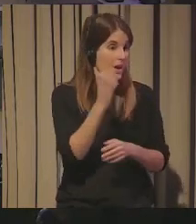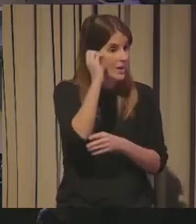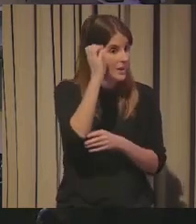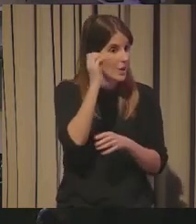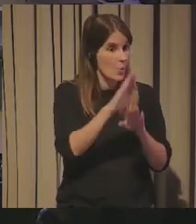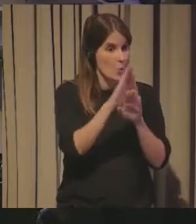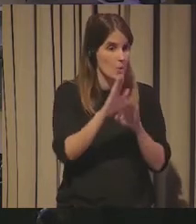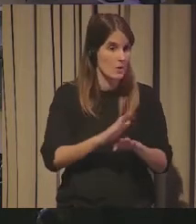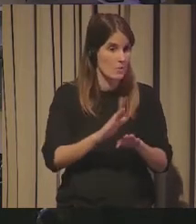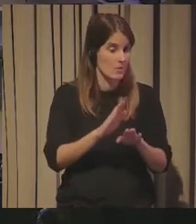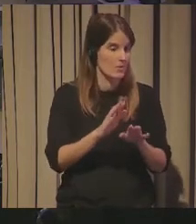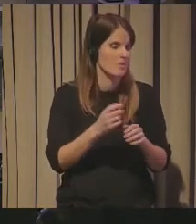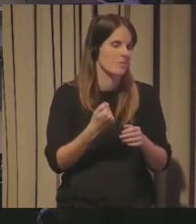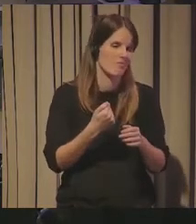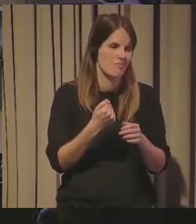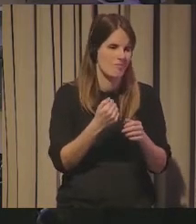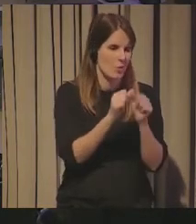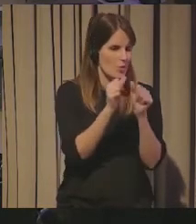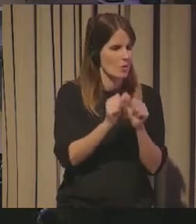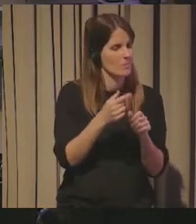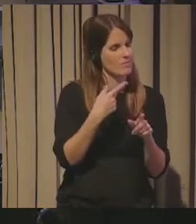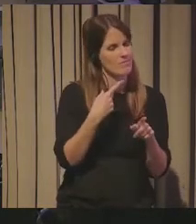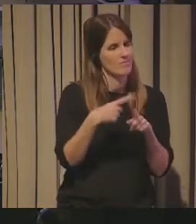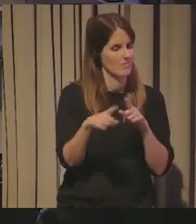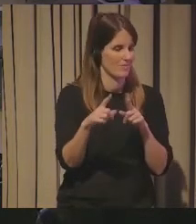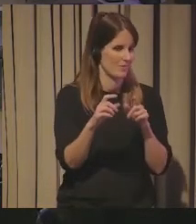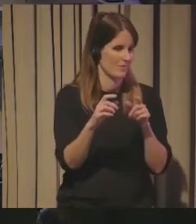poco diferente, puesto que hay